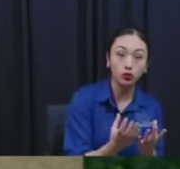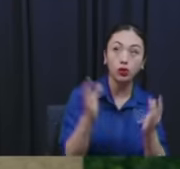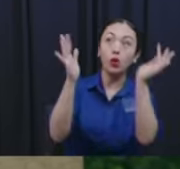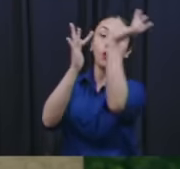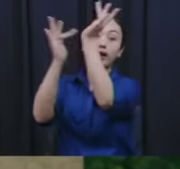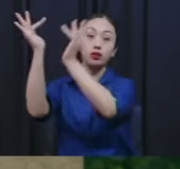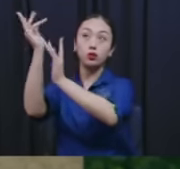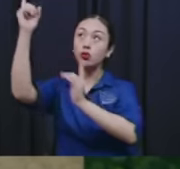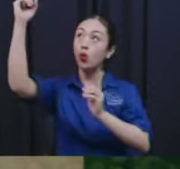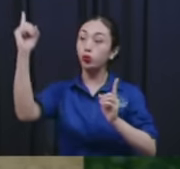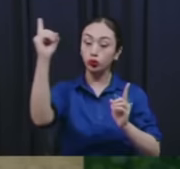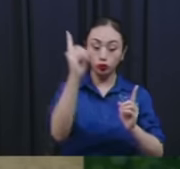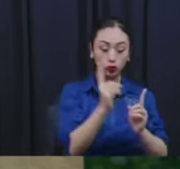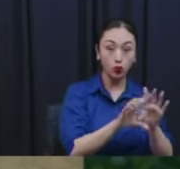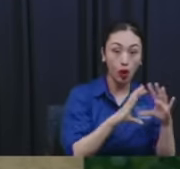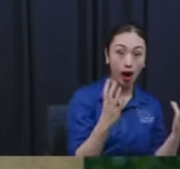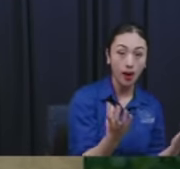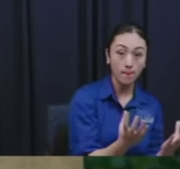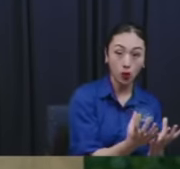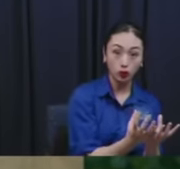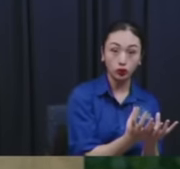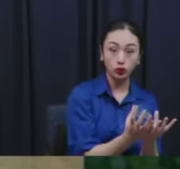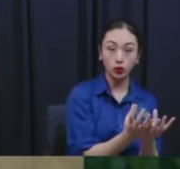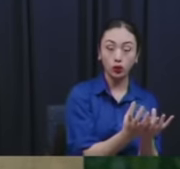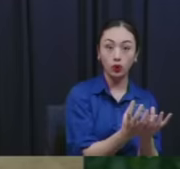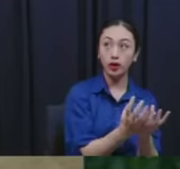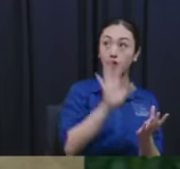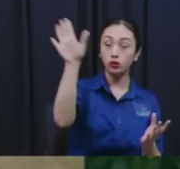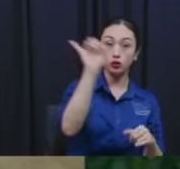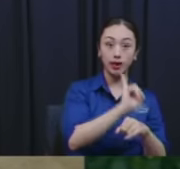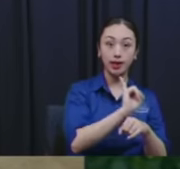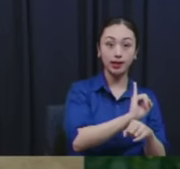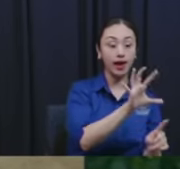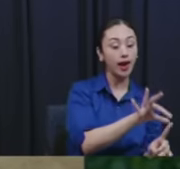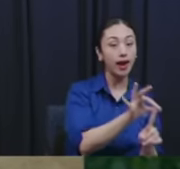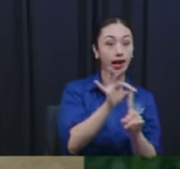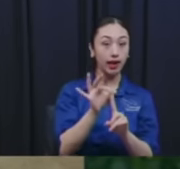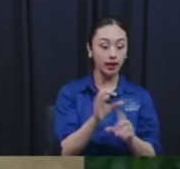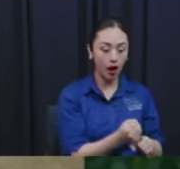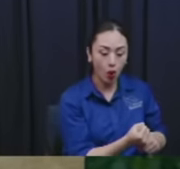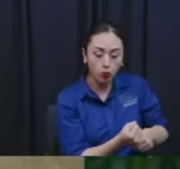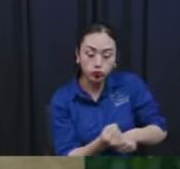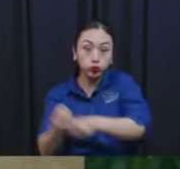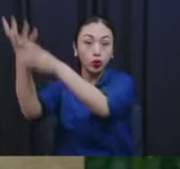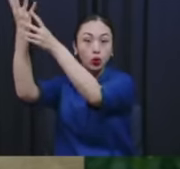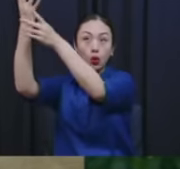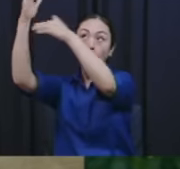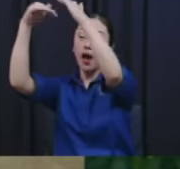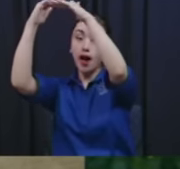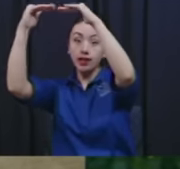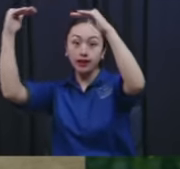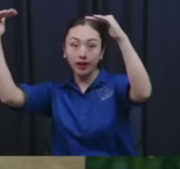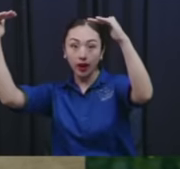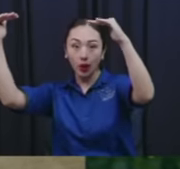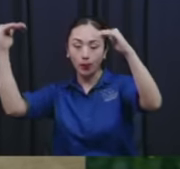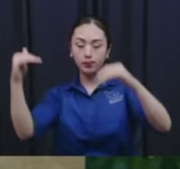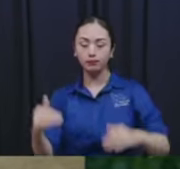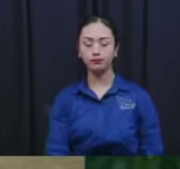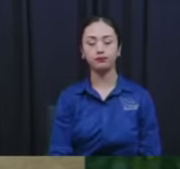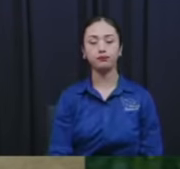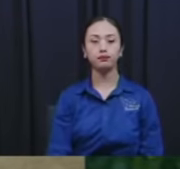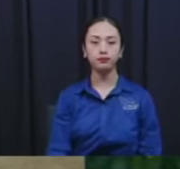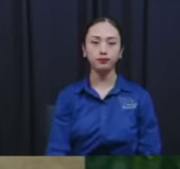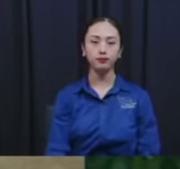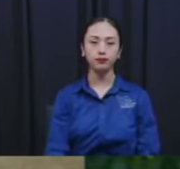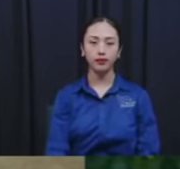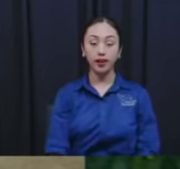un blinking of van dicen los gringos verdad en los griegos dicen un átomo de tiempo verdad